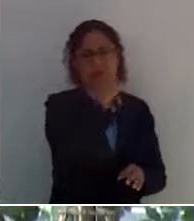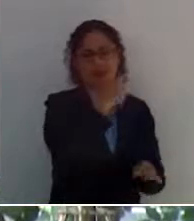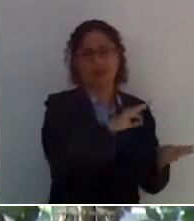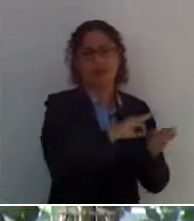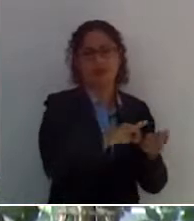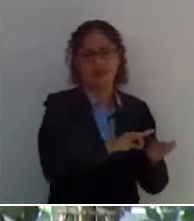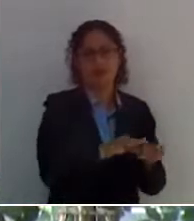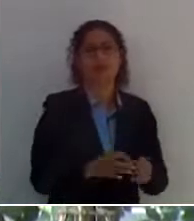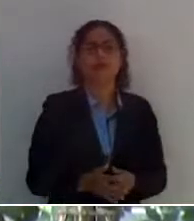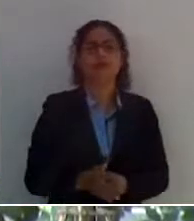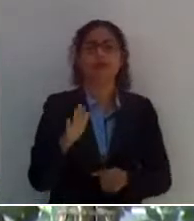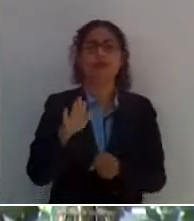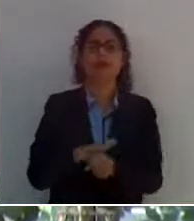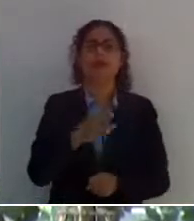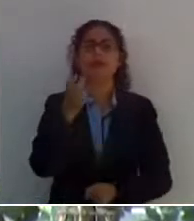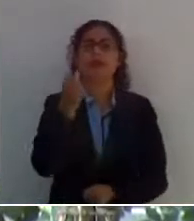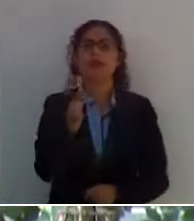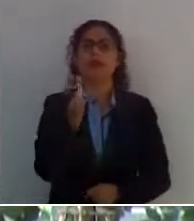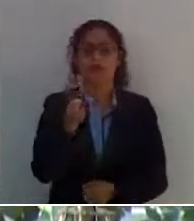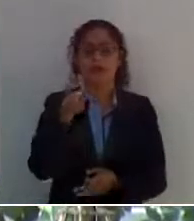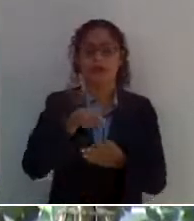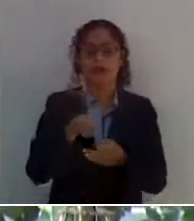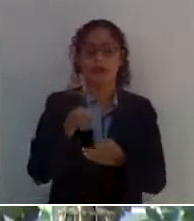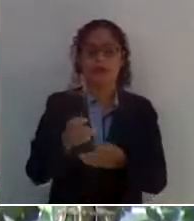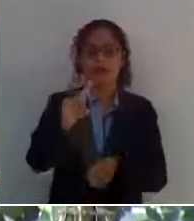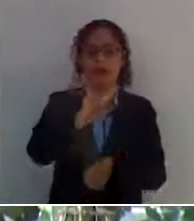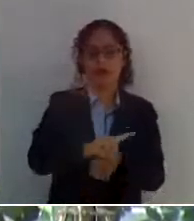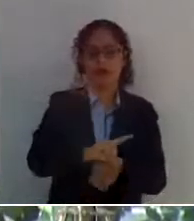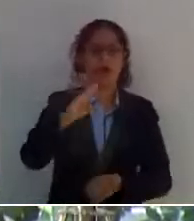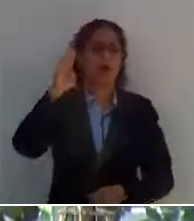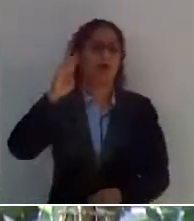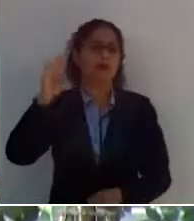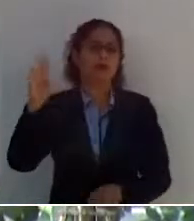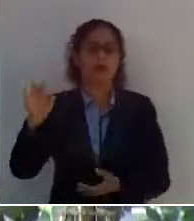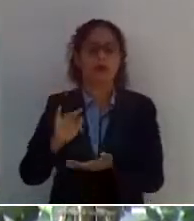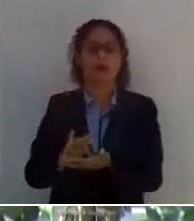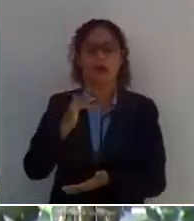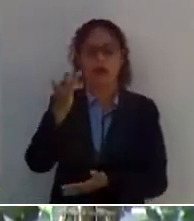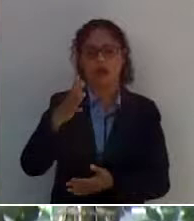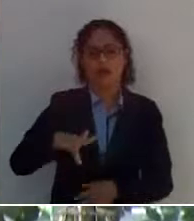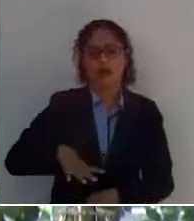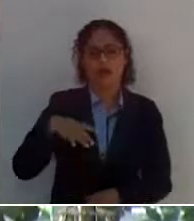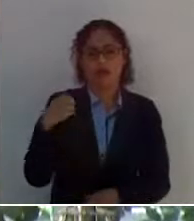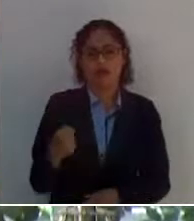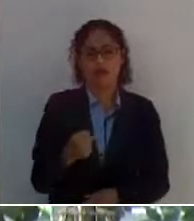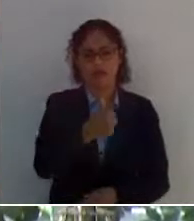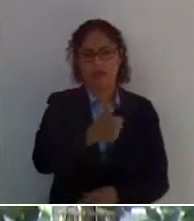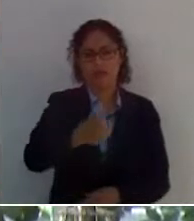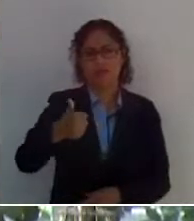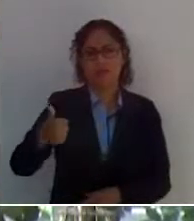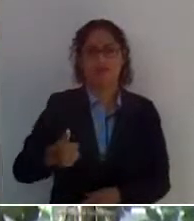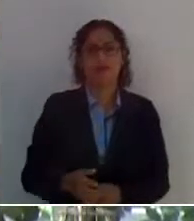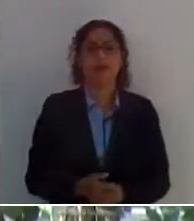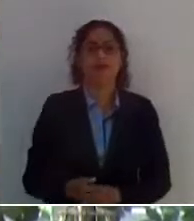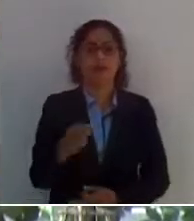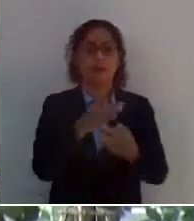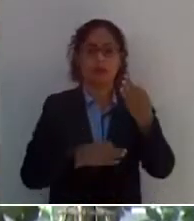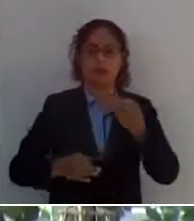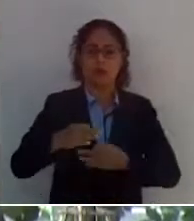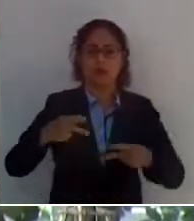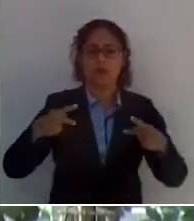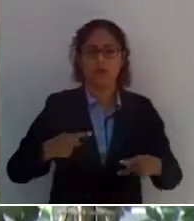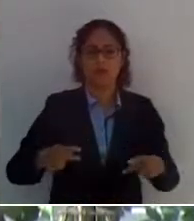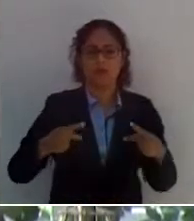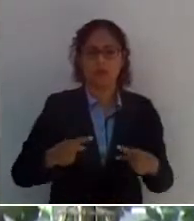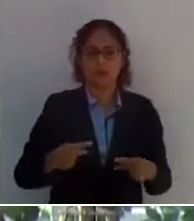residencia. Por eso, hoy Michoacán agradece su esfuerzo. A todos ustedes,